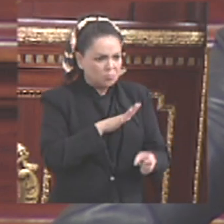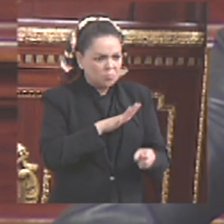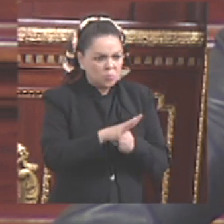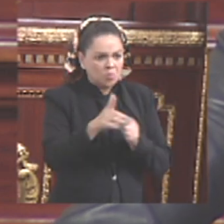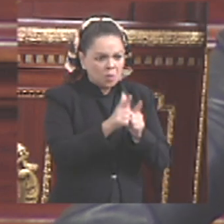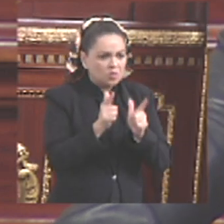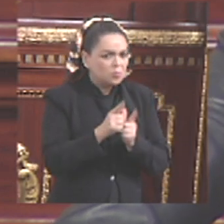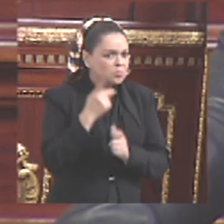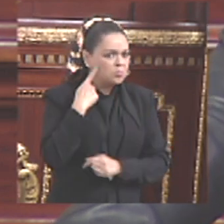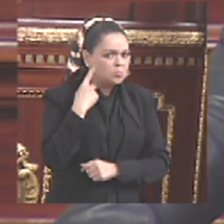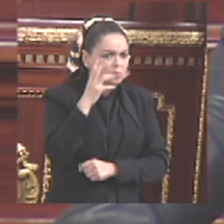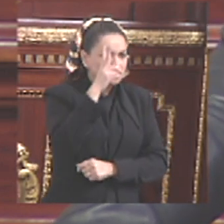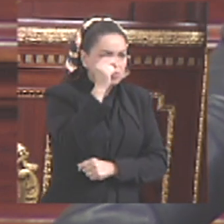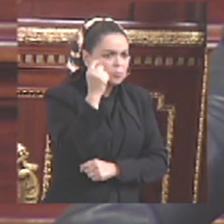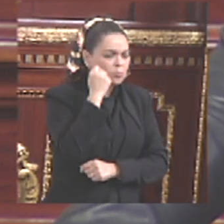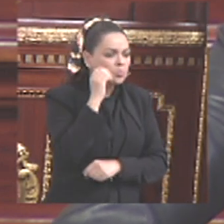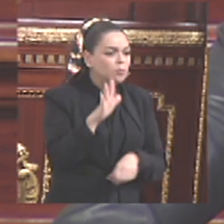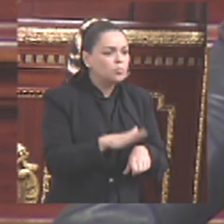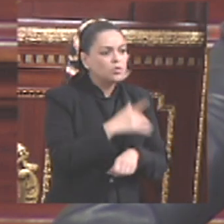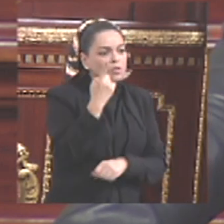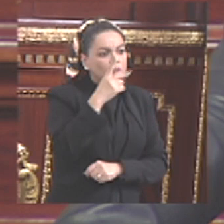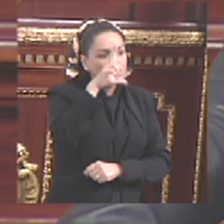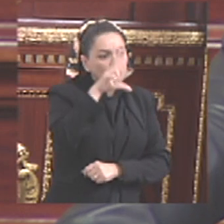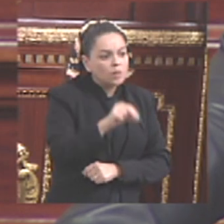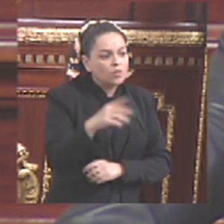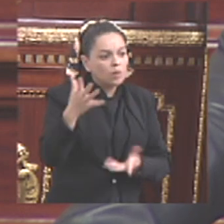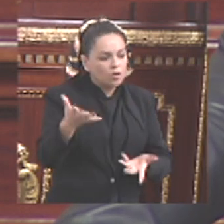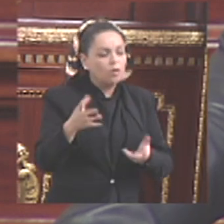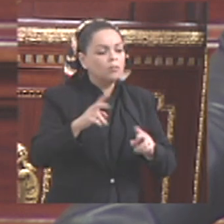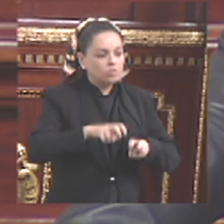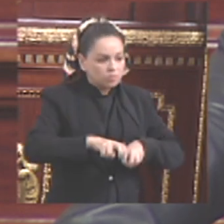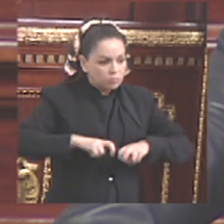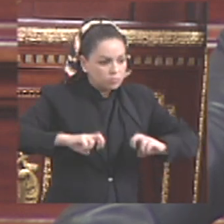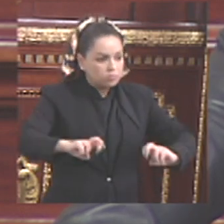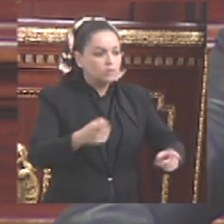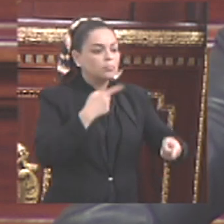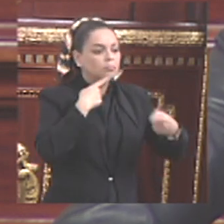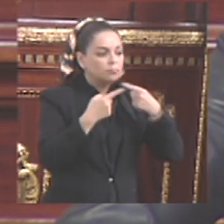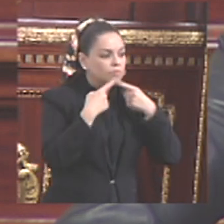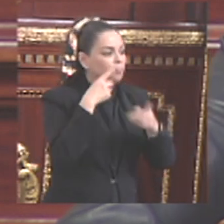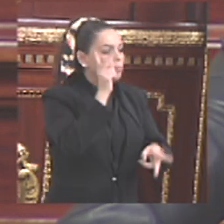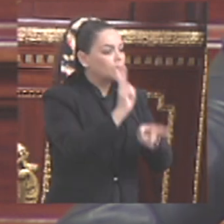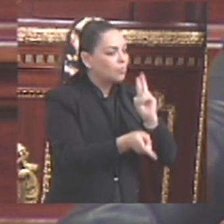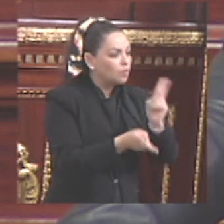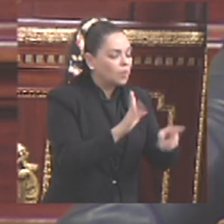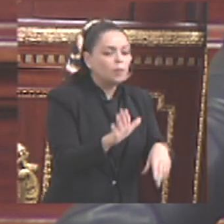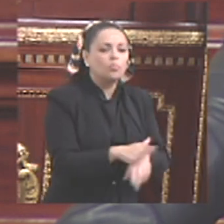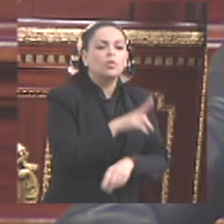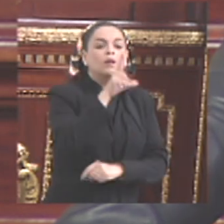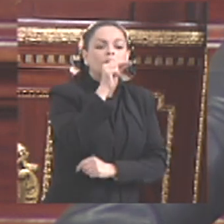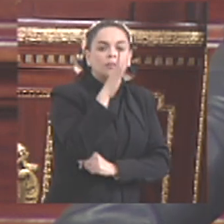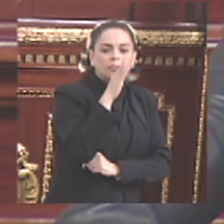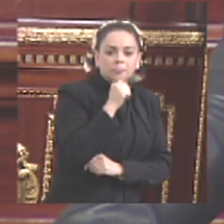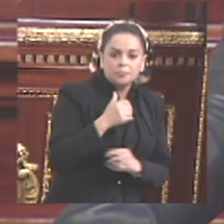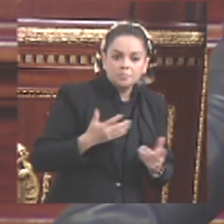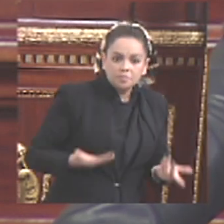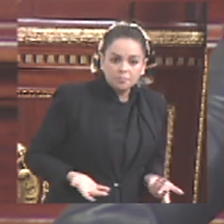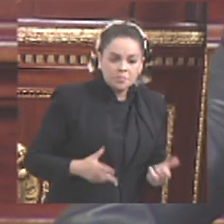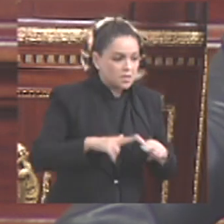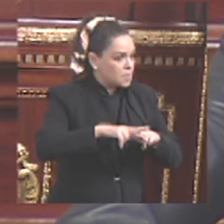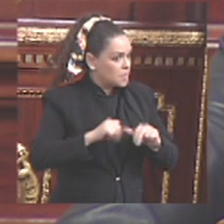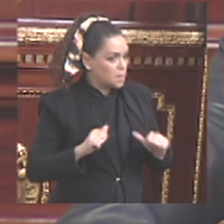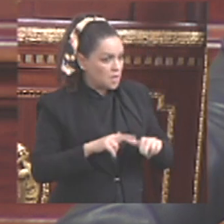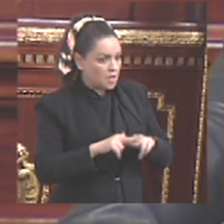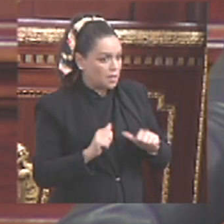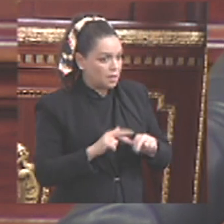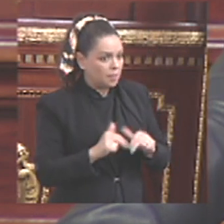qué nadie pudo lograr que se hicieran mesas de negociación? ¿Por qué nadie de los partidos políticos pudo lograr